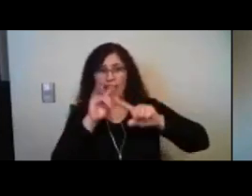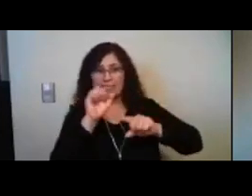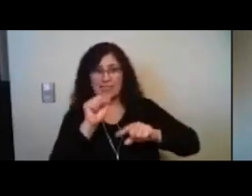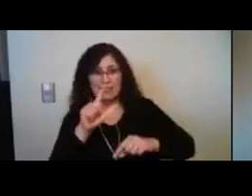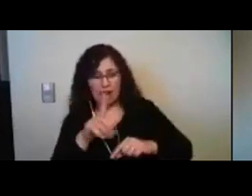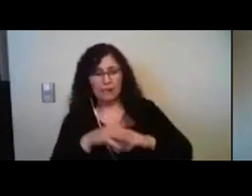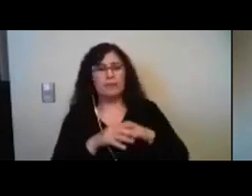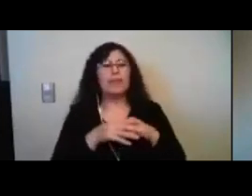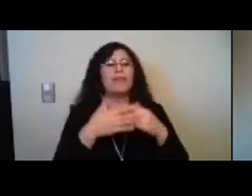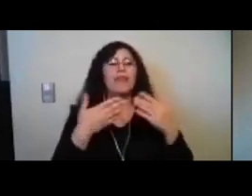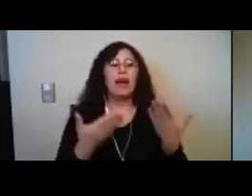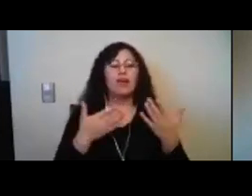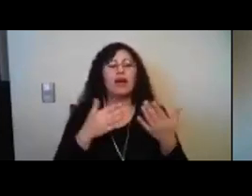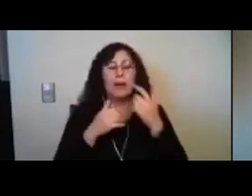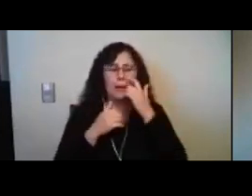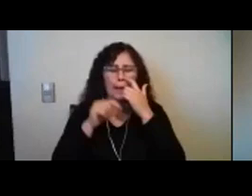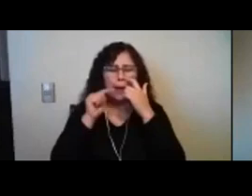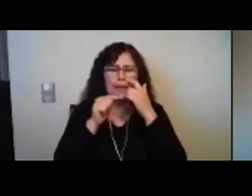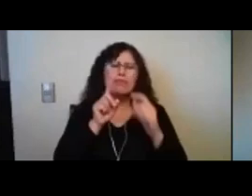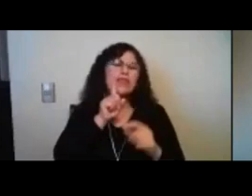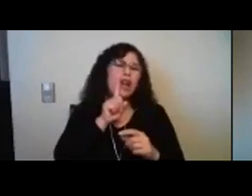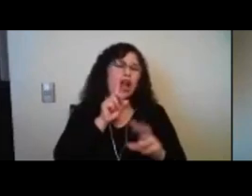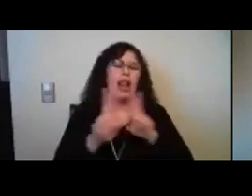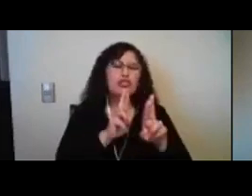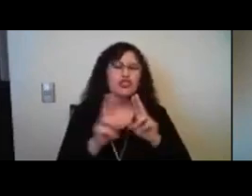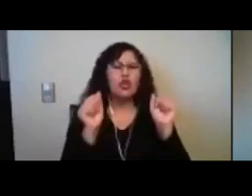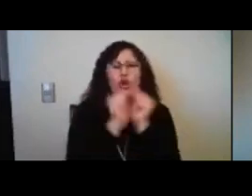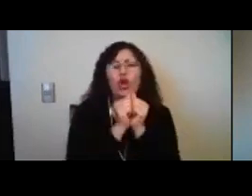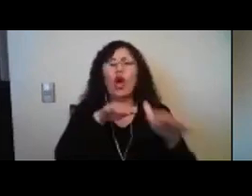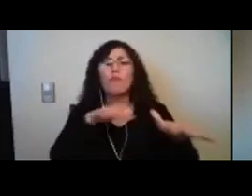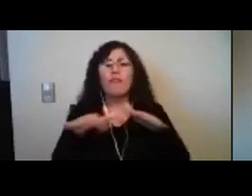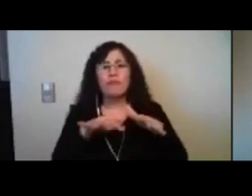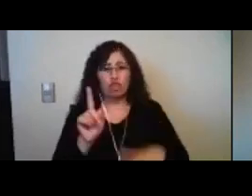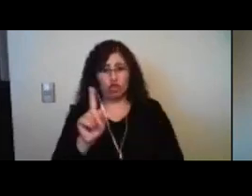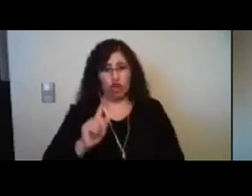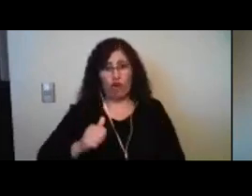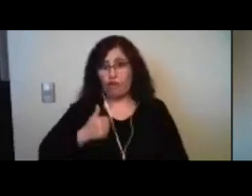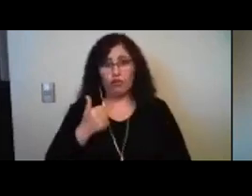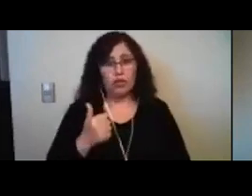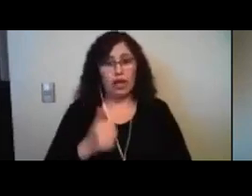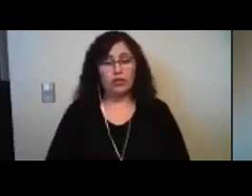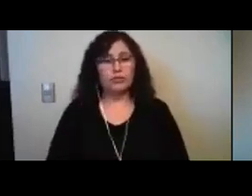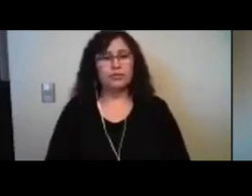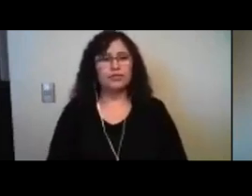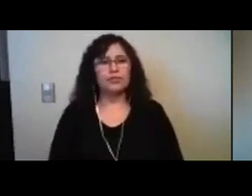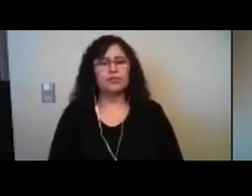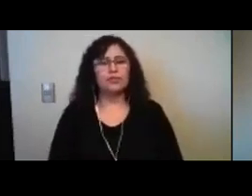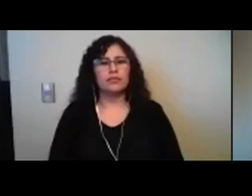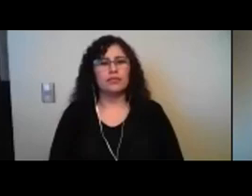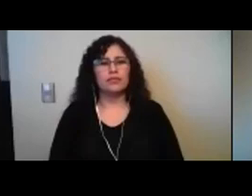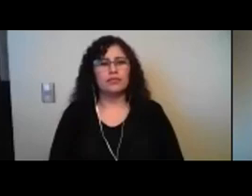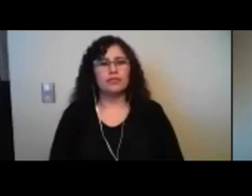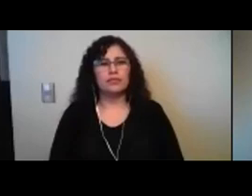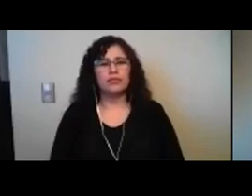que se divide, ¿cierto? Van a tener relación con los movimientos voluntarios más bien